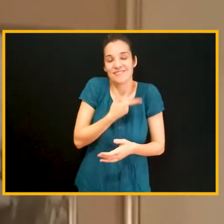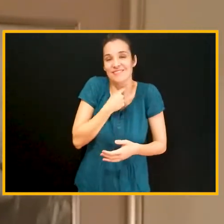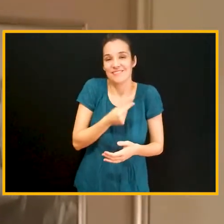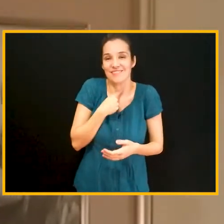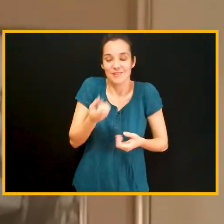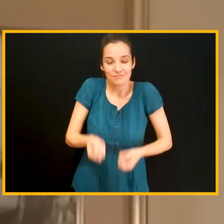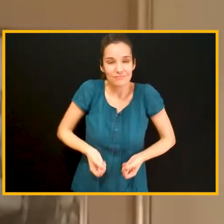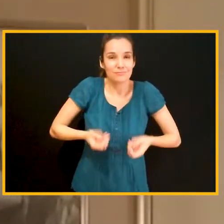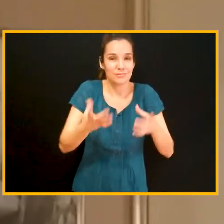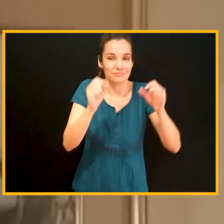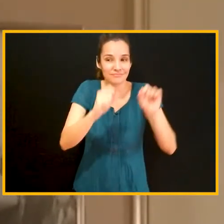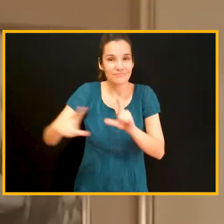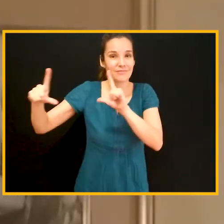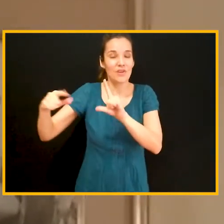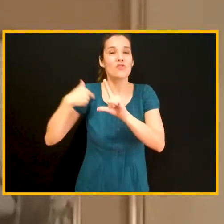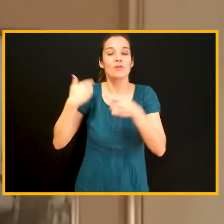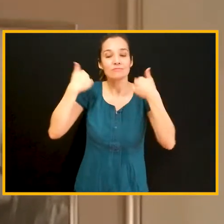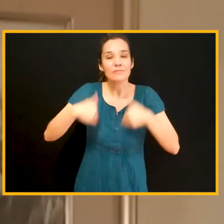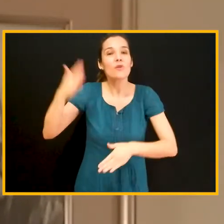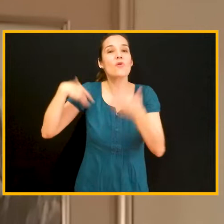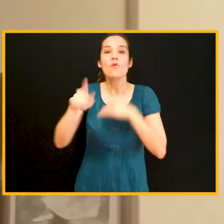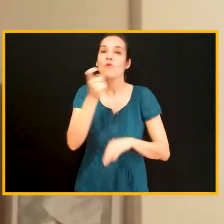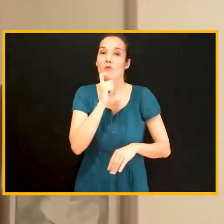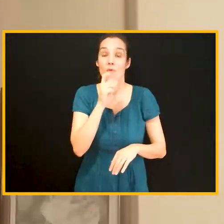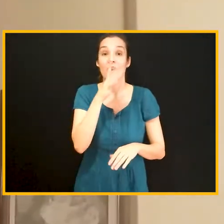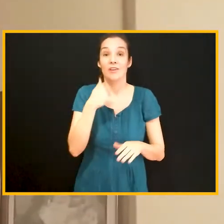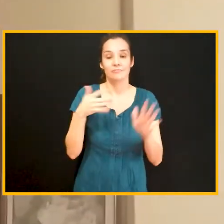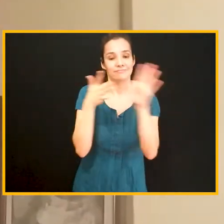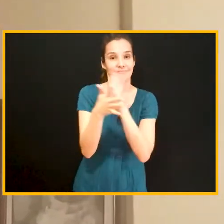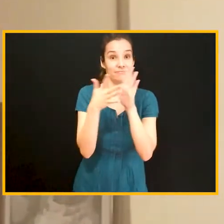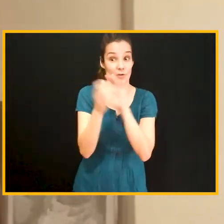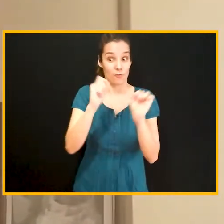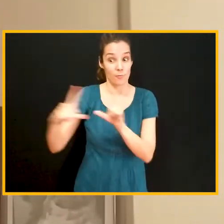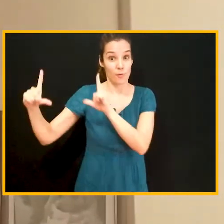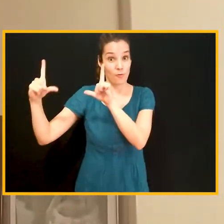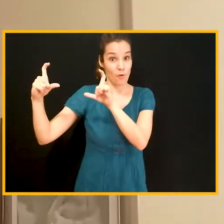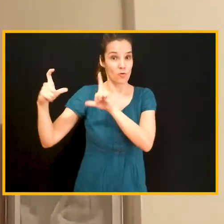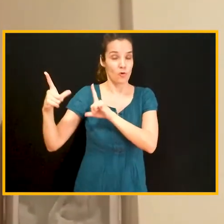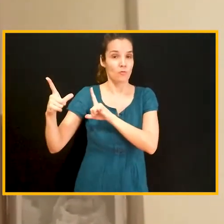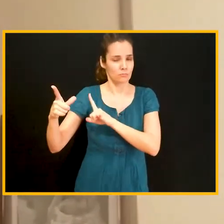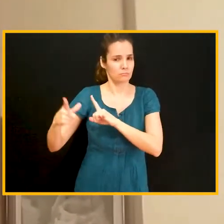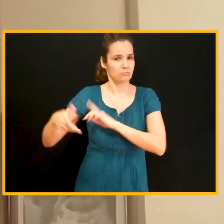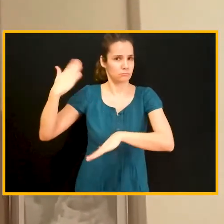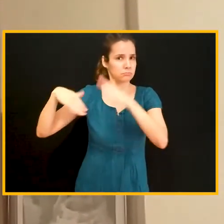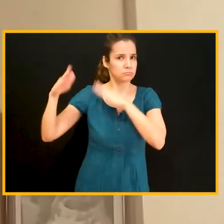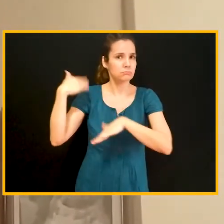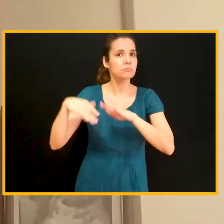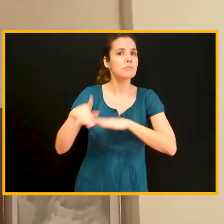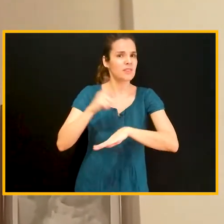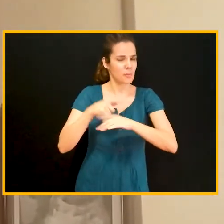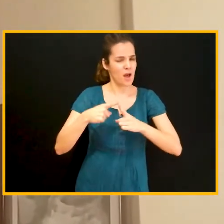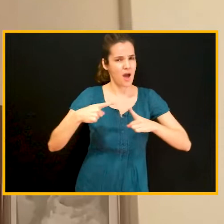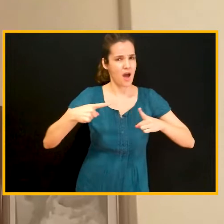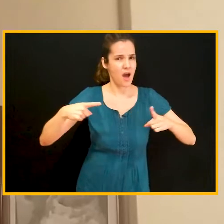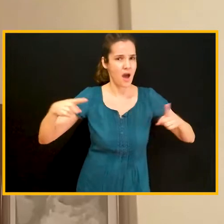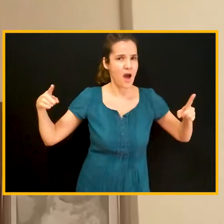yo también. Y ahora les voy a explicar. Esta foto estuvo mucho tiempo en la calle